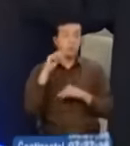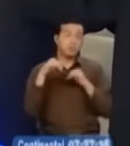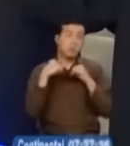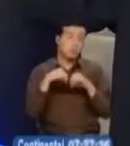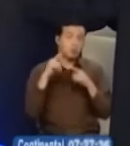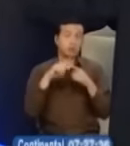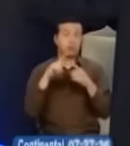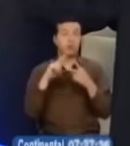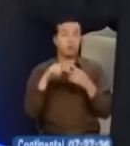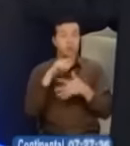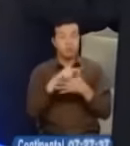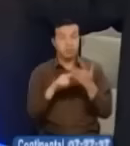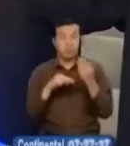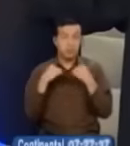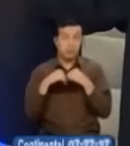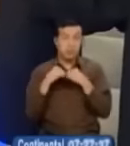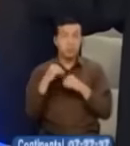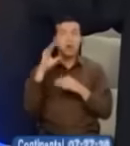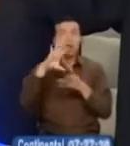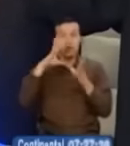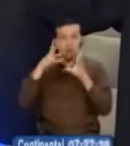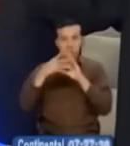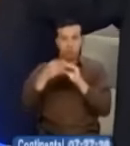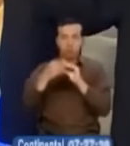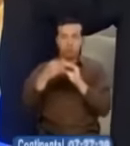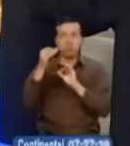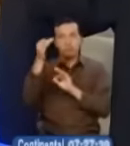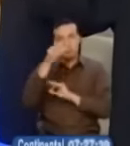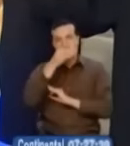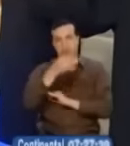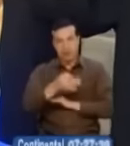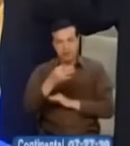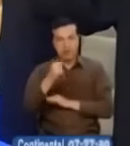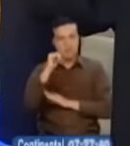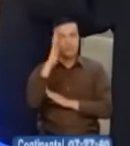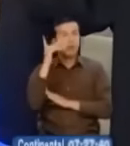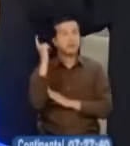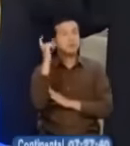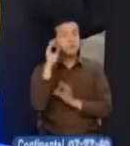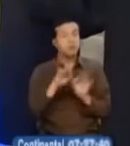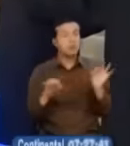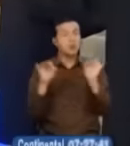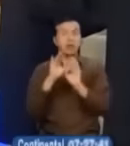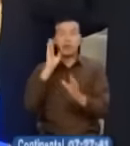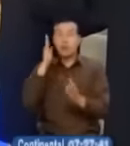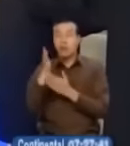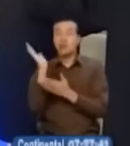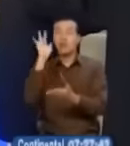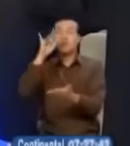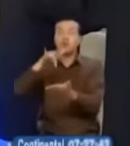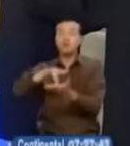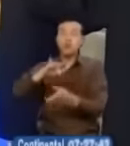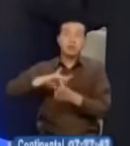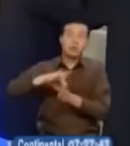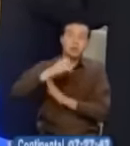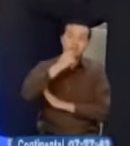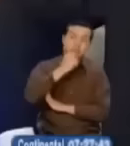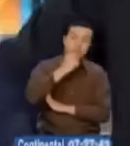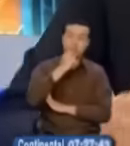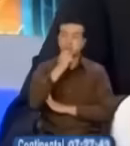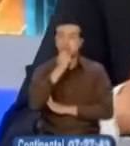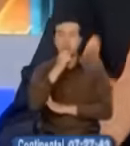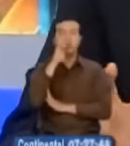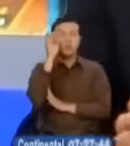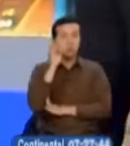o de metodologías acorde a esa realidad. Se requiere es ir, conocer, arriesgar y